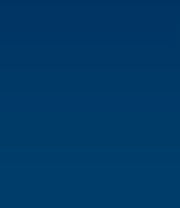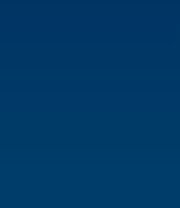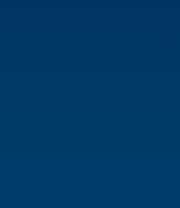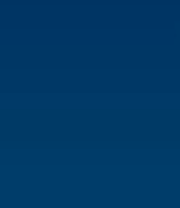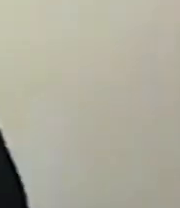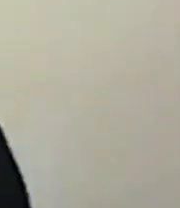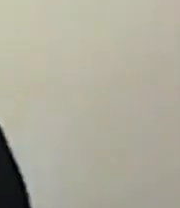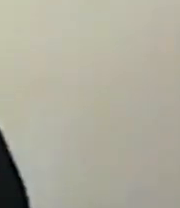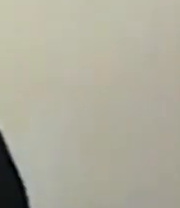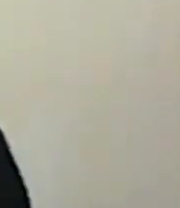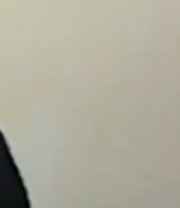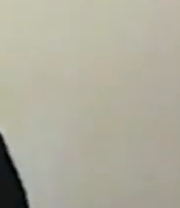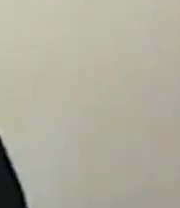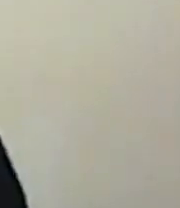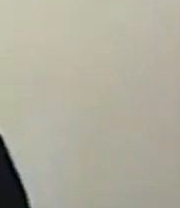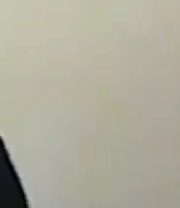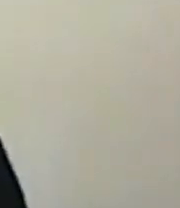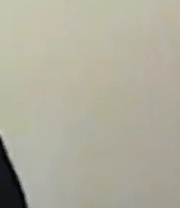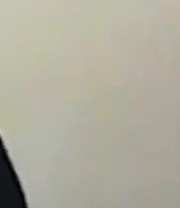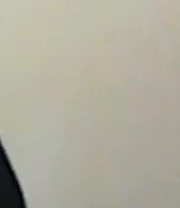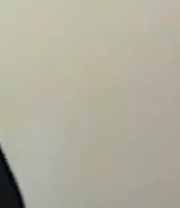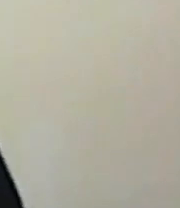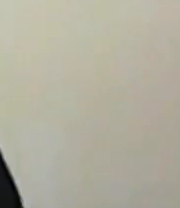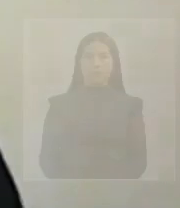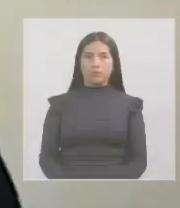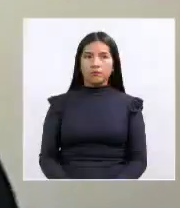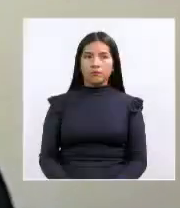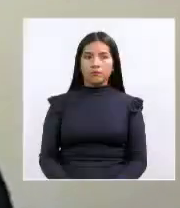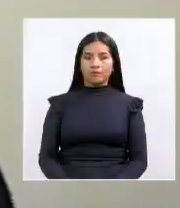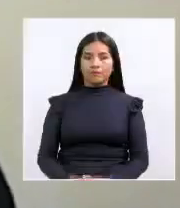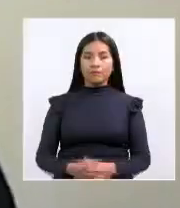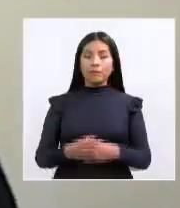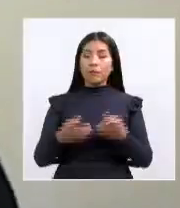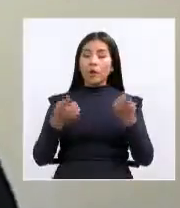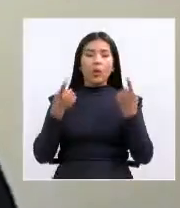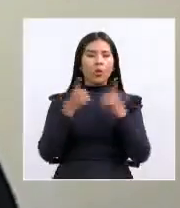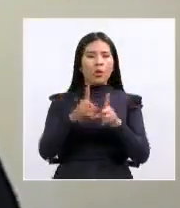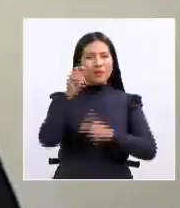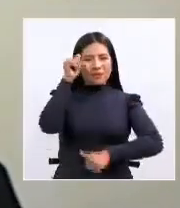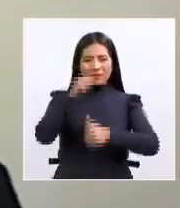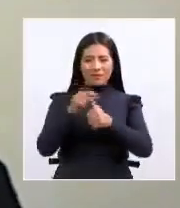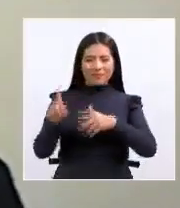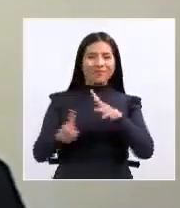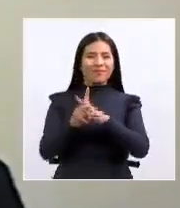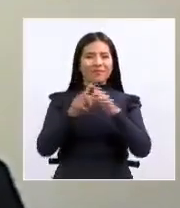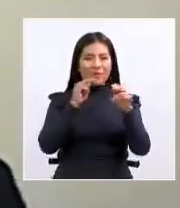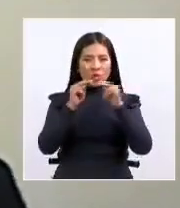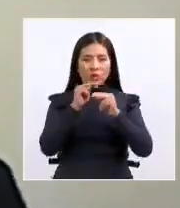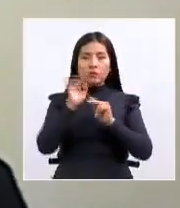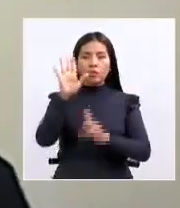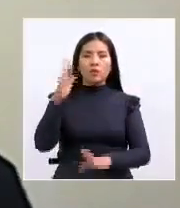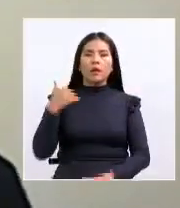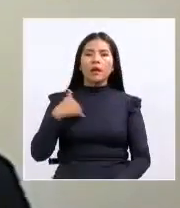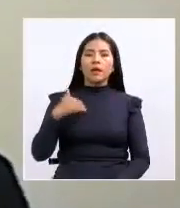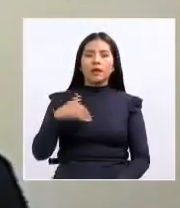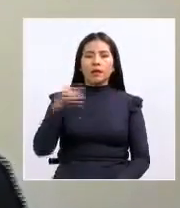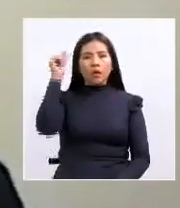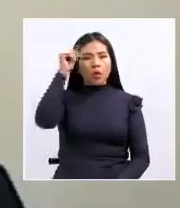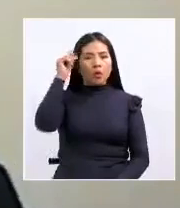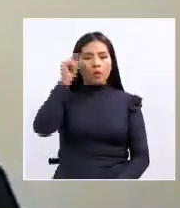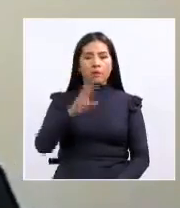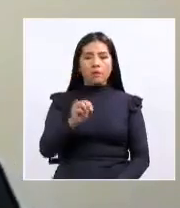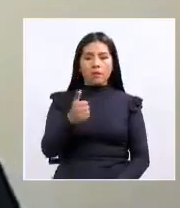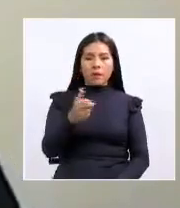este accionar del gobierno de Mauricio Macri, bueno, se generó un gran revuelo, ¿verdad? y por supuesto que